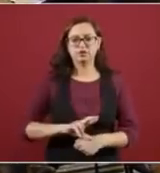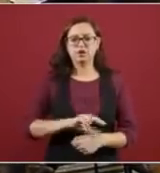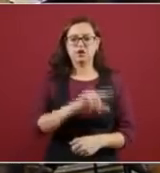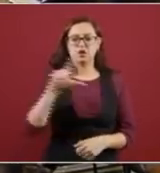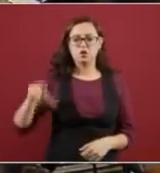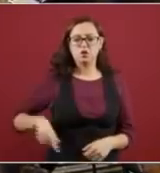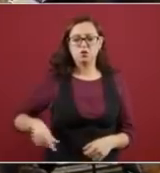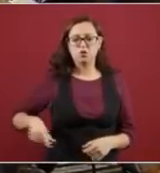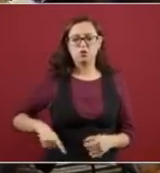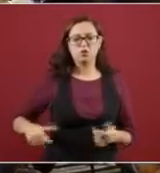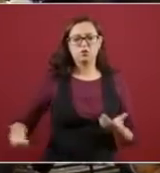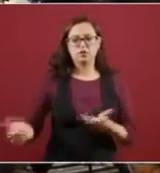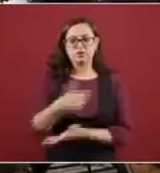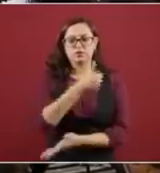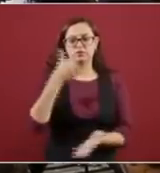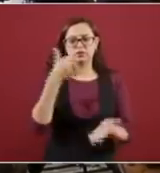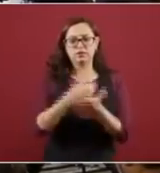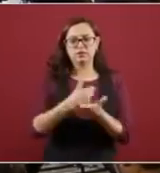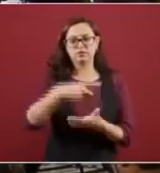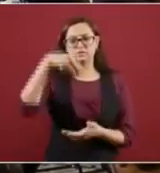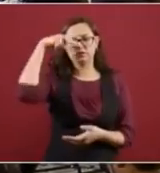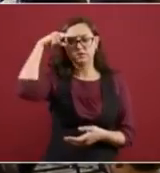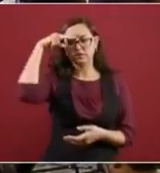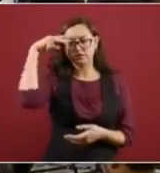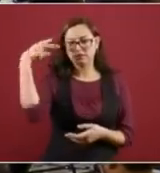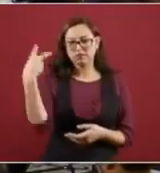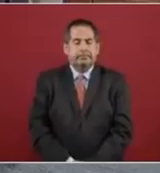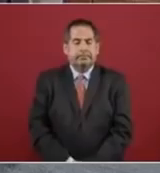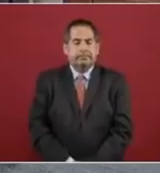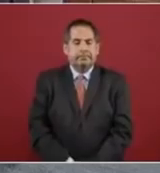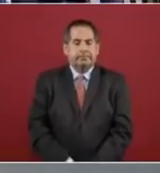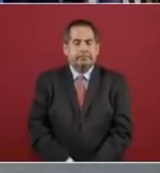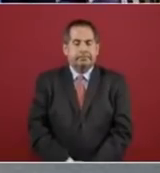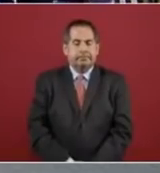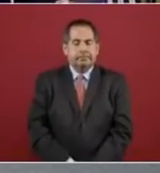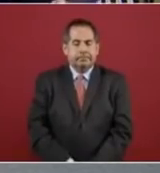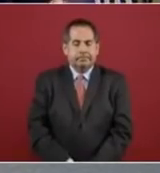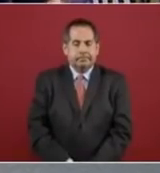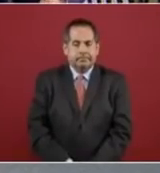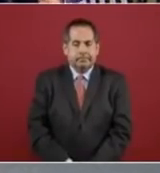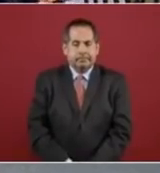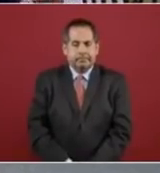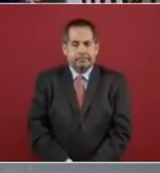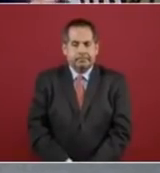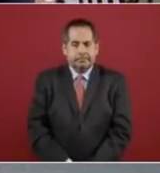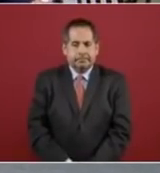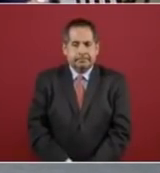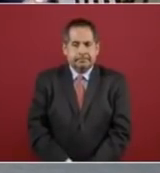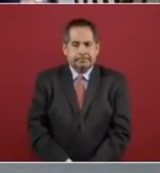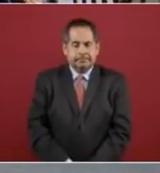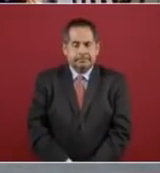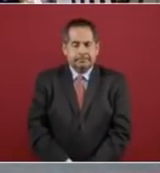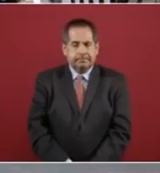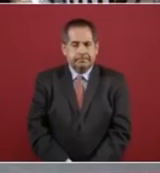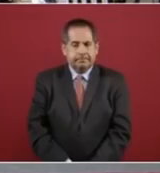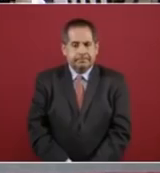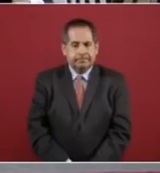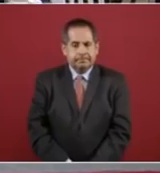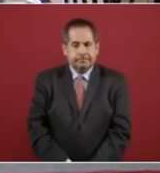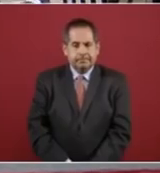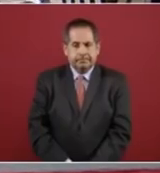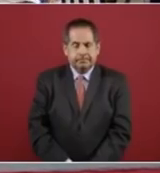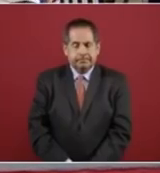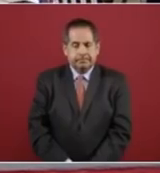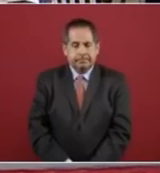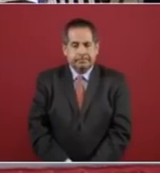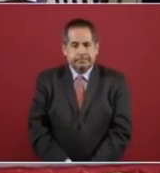gobierno de la Ciudad de México. A la conferencia de prensa este 2 de abril asistió la jefa de gobierno de la Ciudad de México,